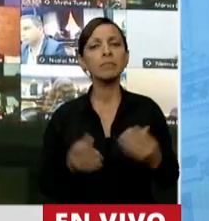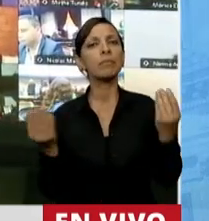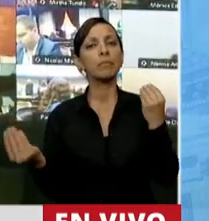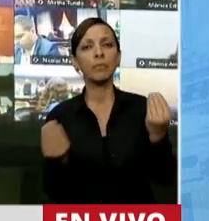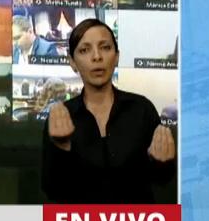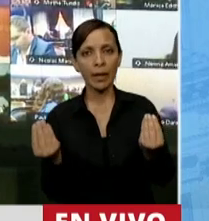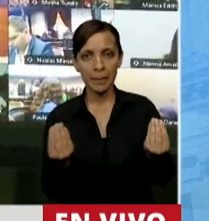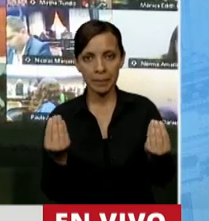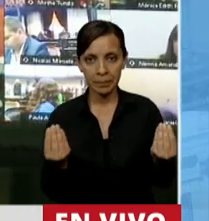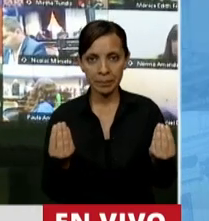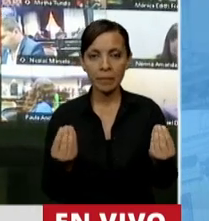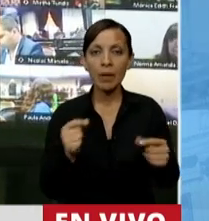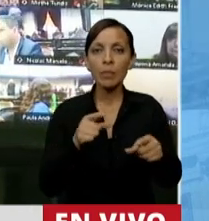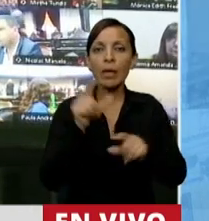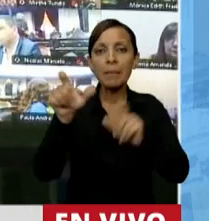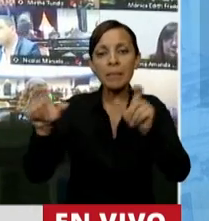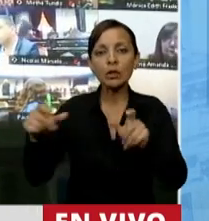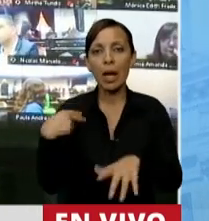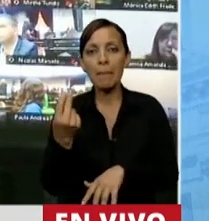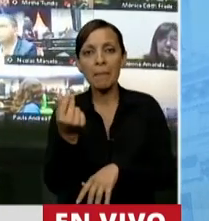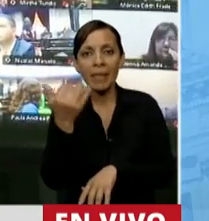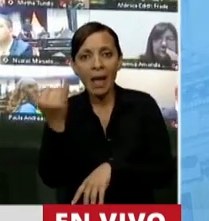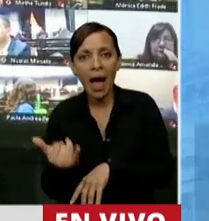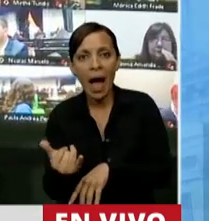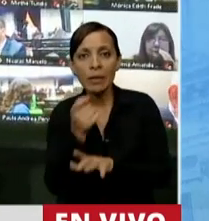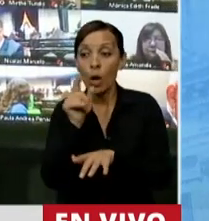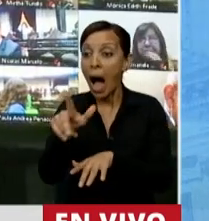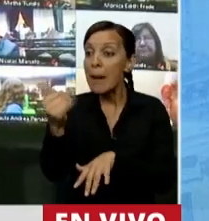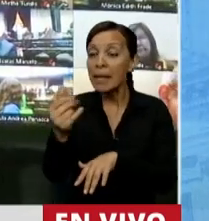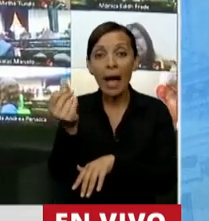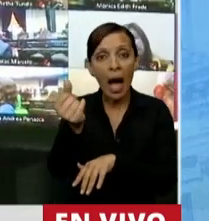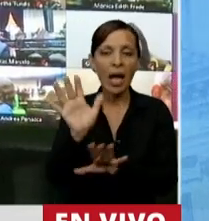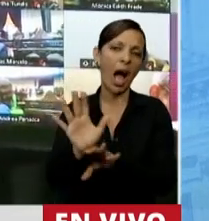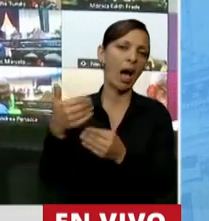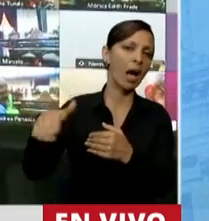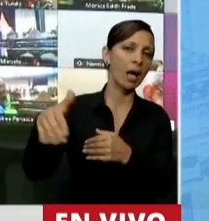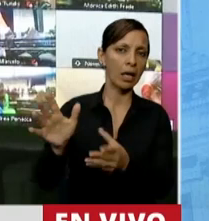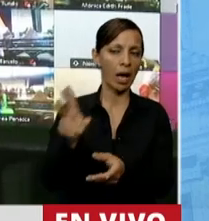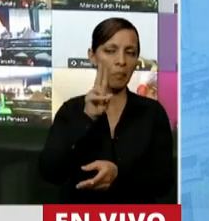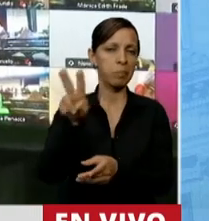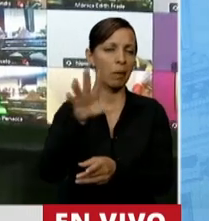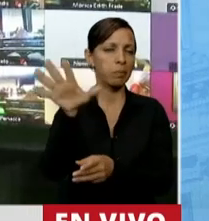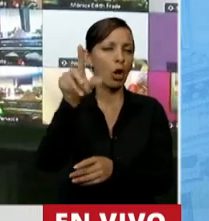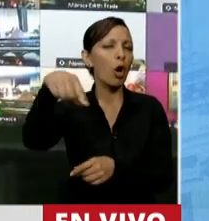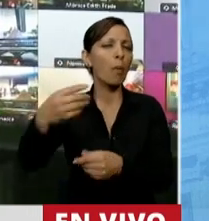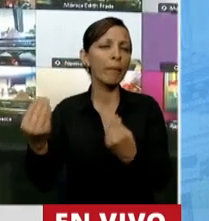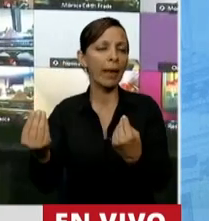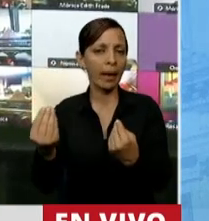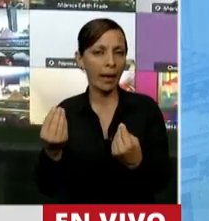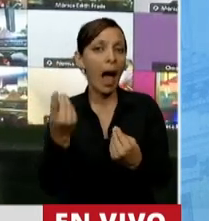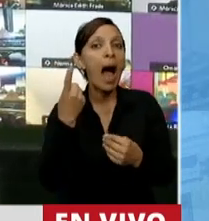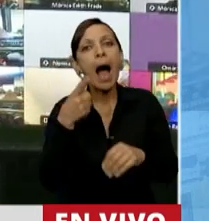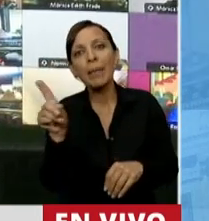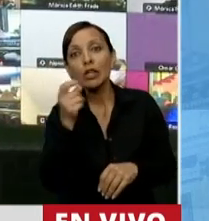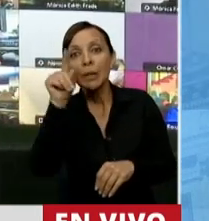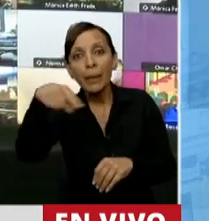qué? Porque el que tiene plata en este país está mal visto, salvo que la plata la hayan conseguido